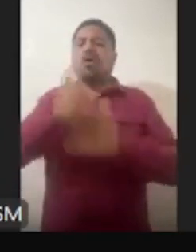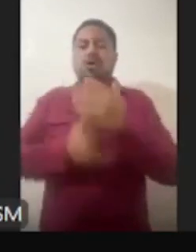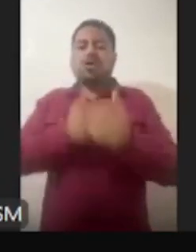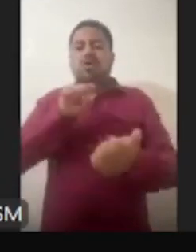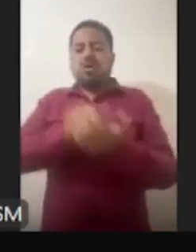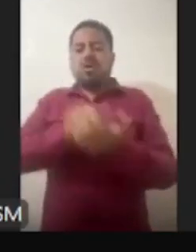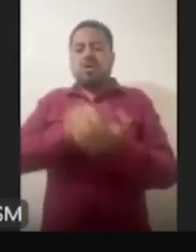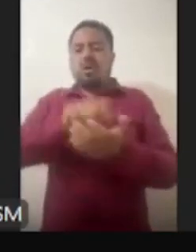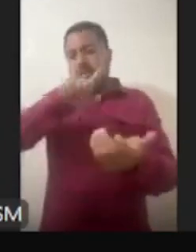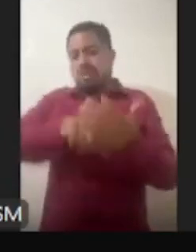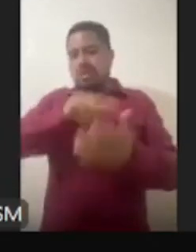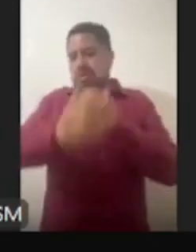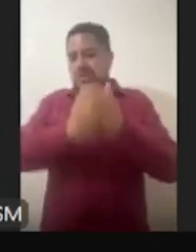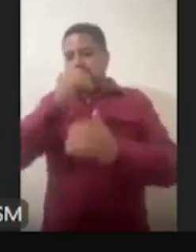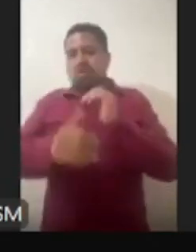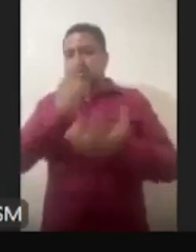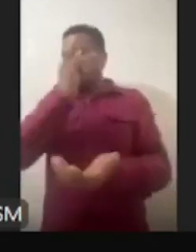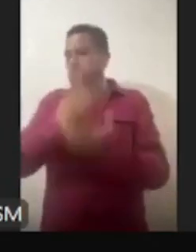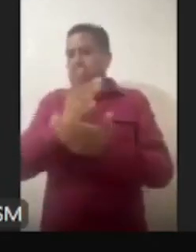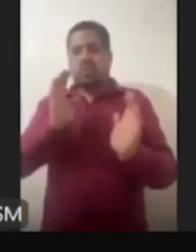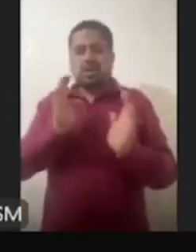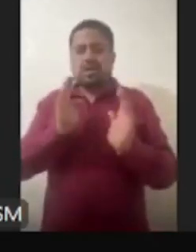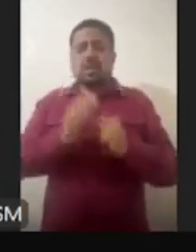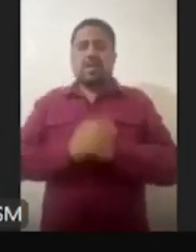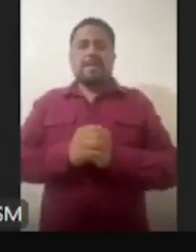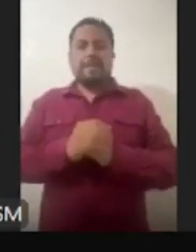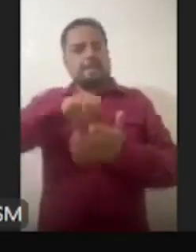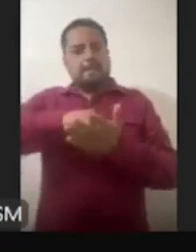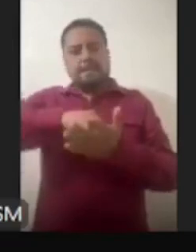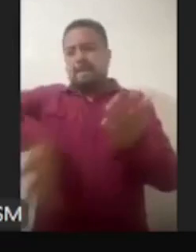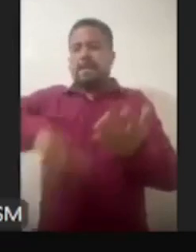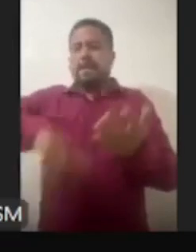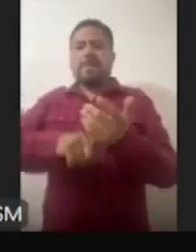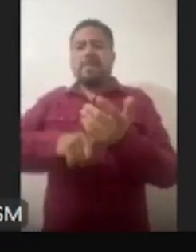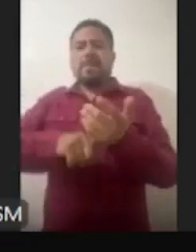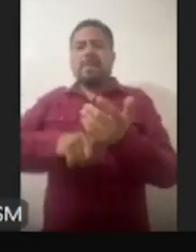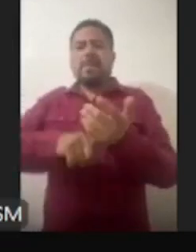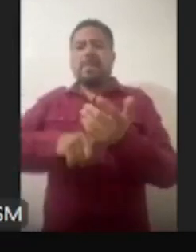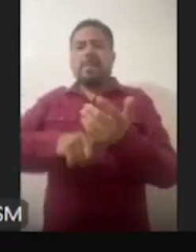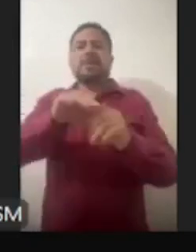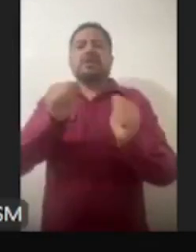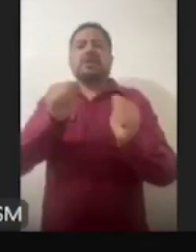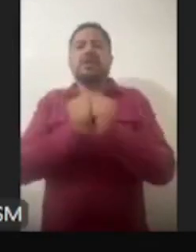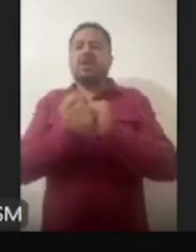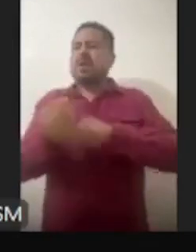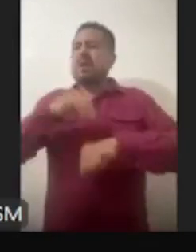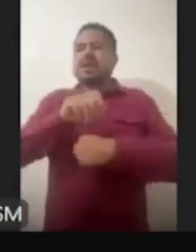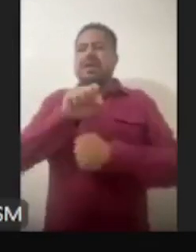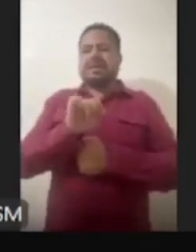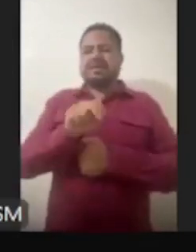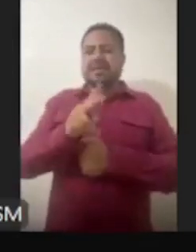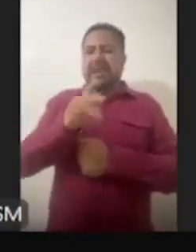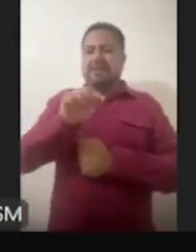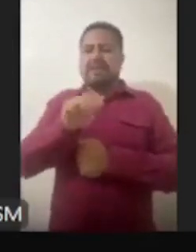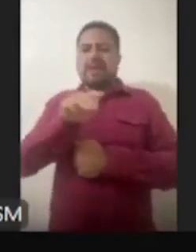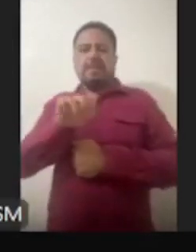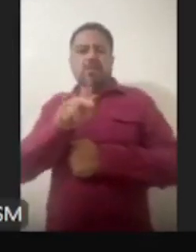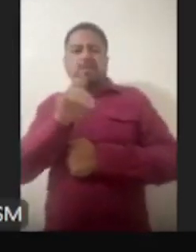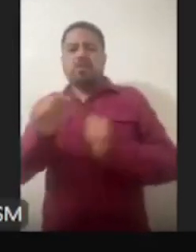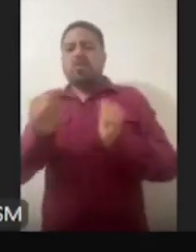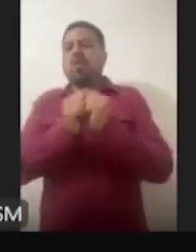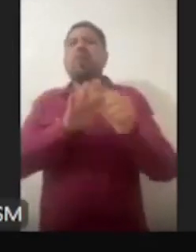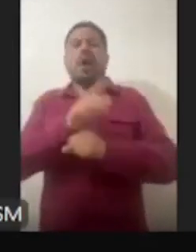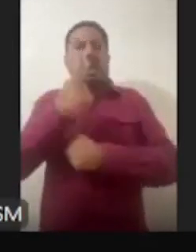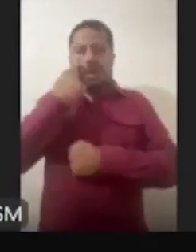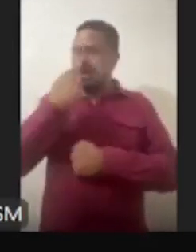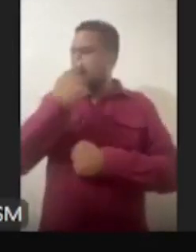punto resolutivo. Único. Se desecha de pleno el juicio electoral ciudadano promovido por la ciudadana Silvia Alemán Mundo en términos de las consideraciones expuestas